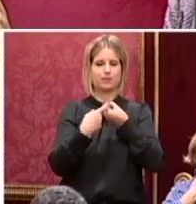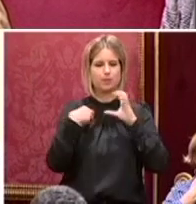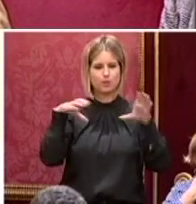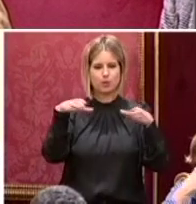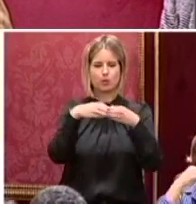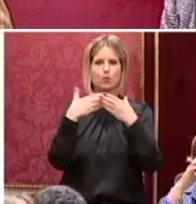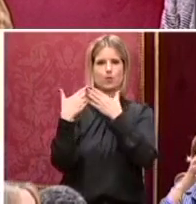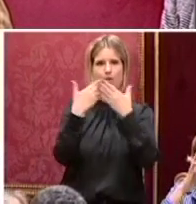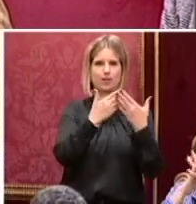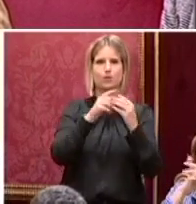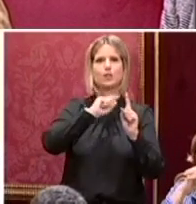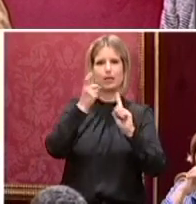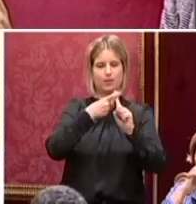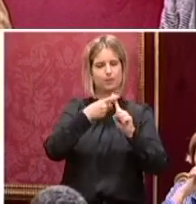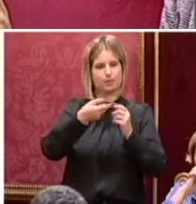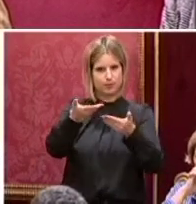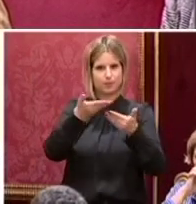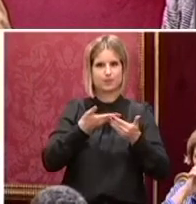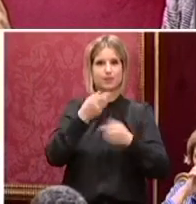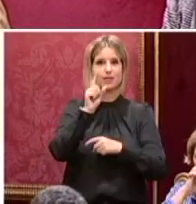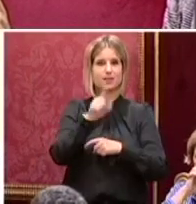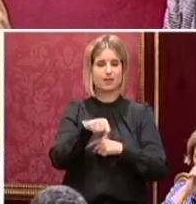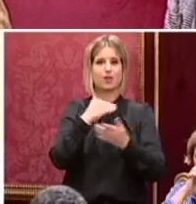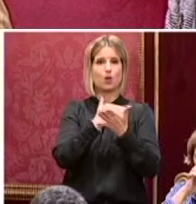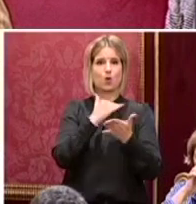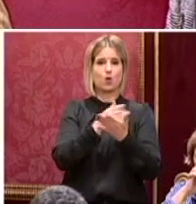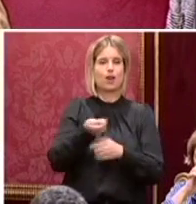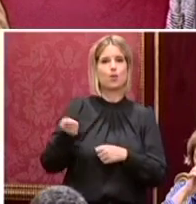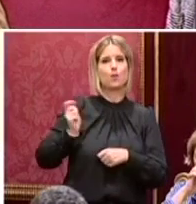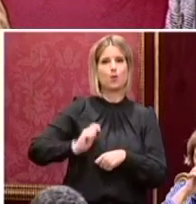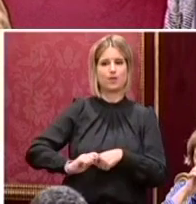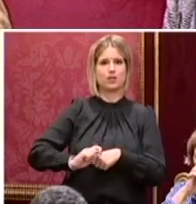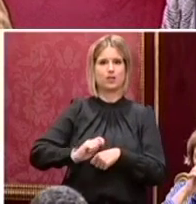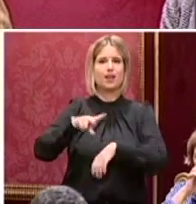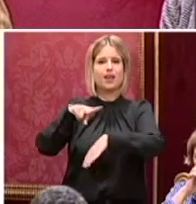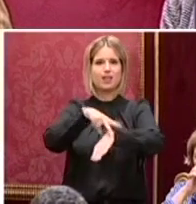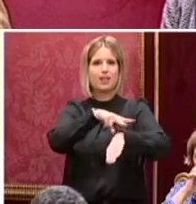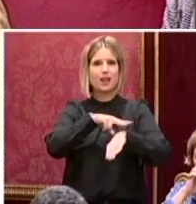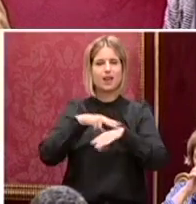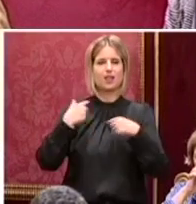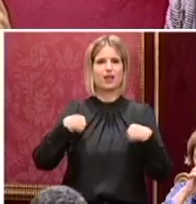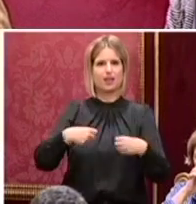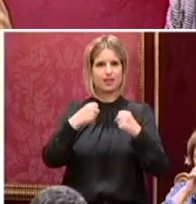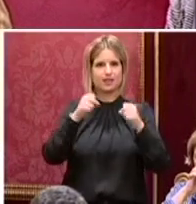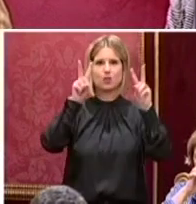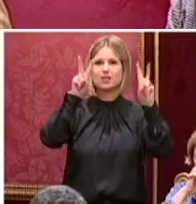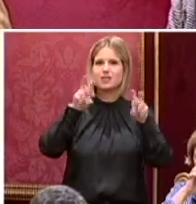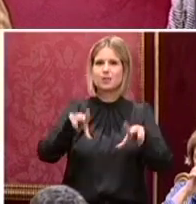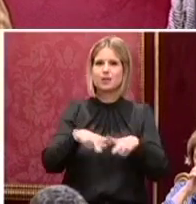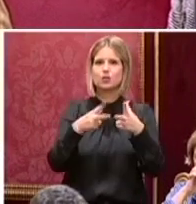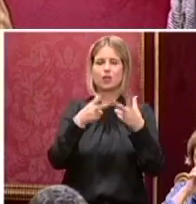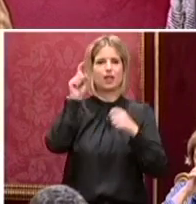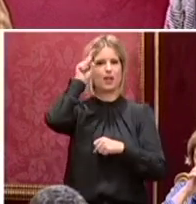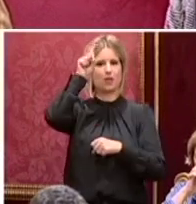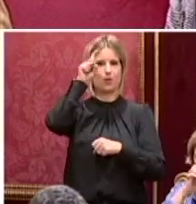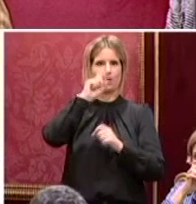estudio y del diagnóstico, pero también a colegios profesionales, delegaciones de salud, asuntos sociales y